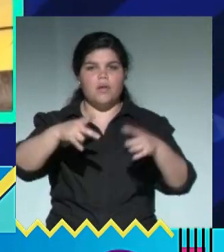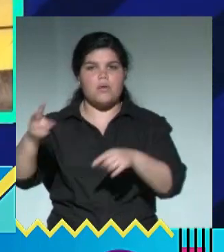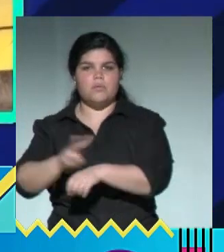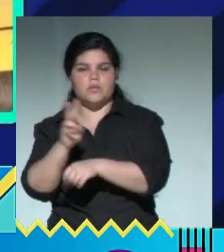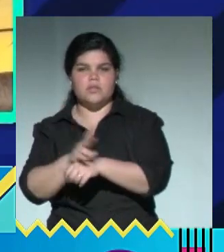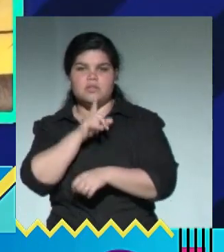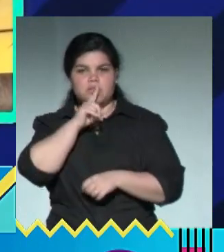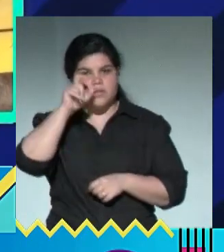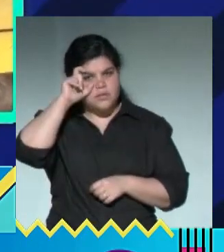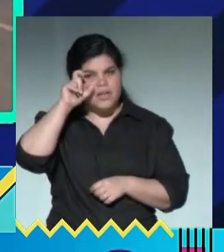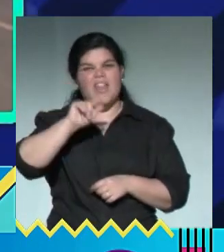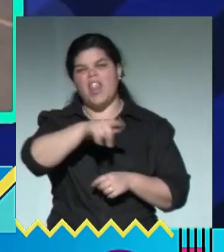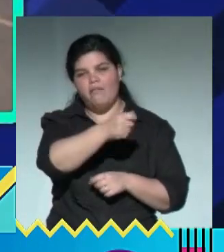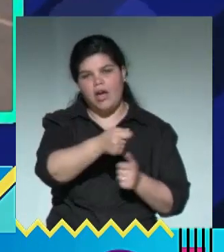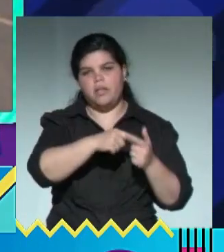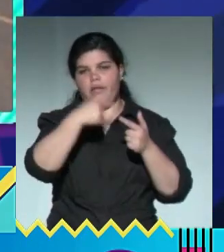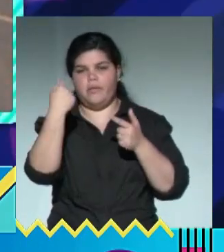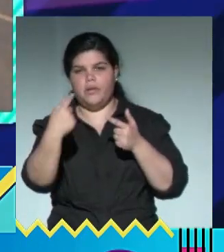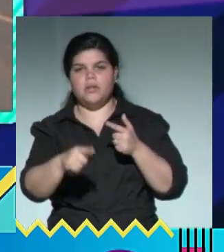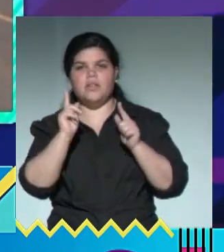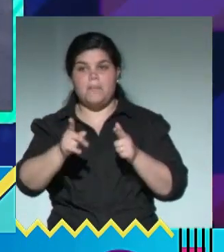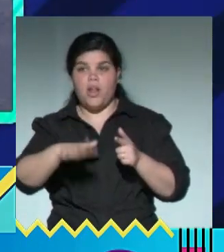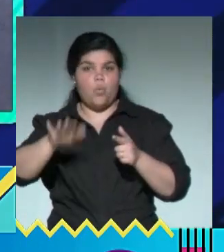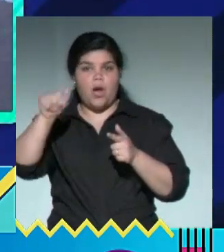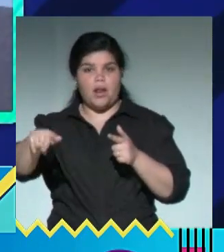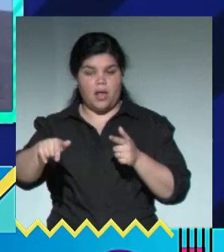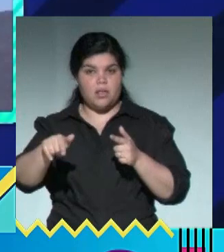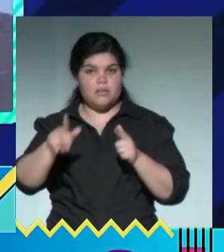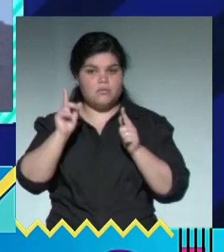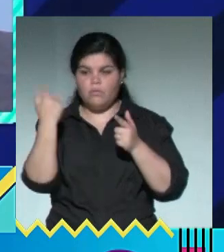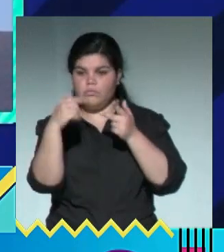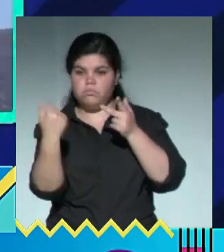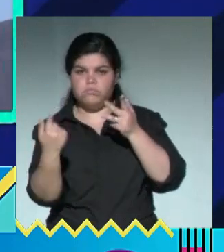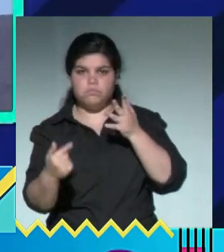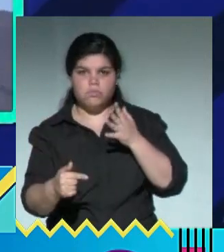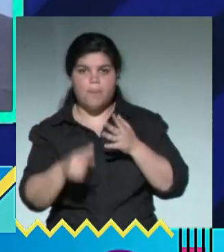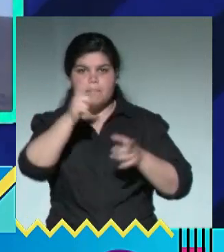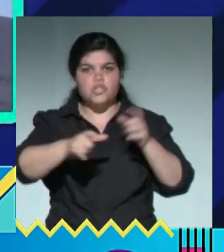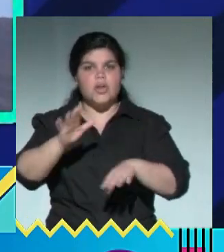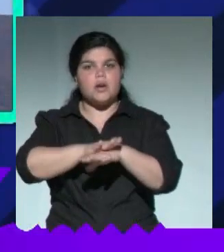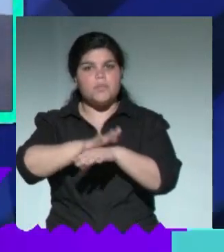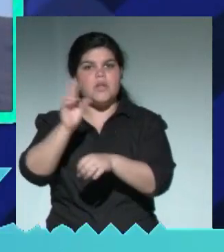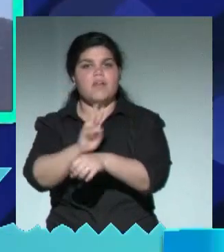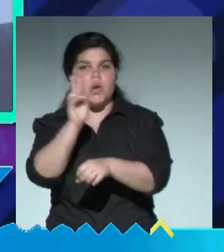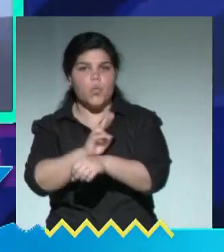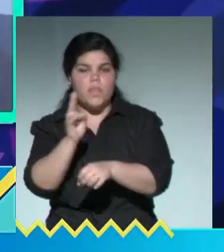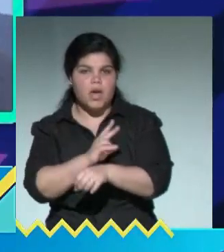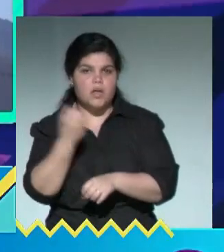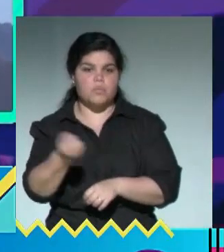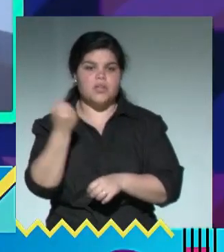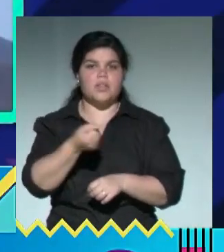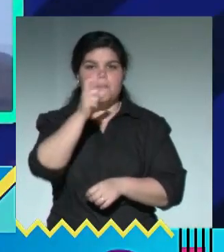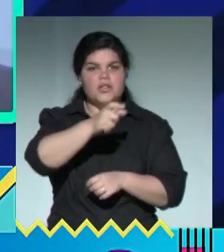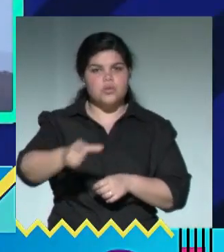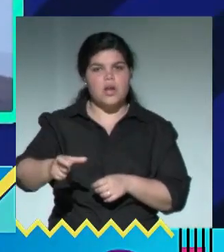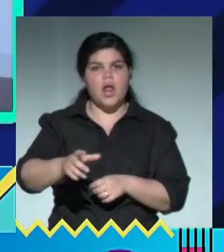Telteca, Ñacuñán, propio Divisadero Largo. Esto es importante resaltarlo porque son guardaparques, brigadistas,